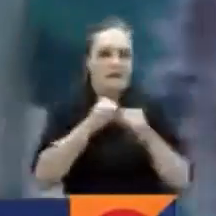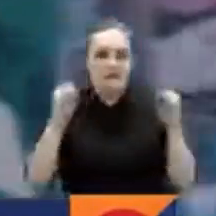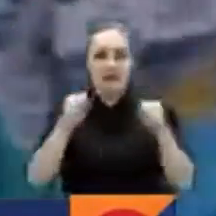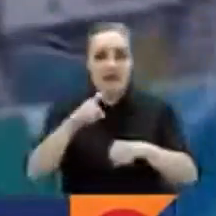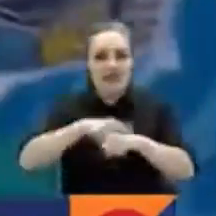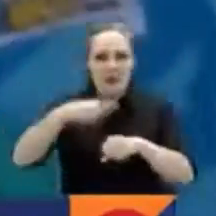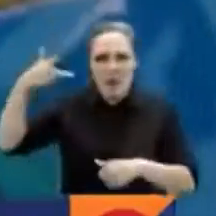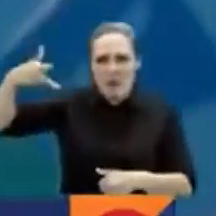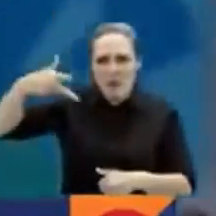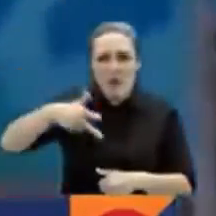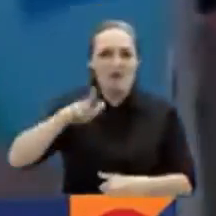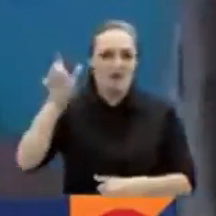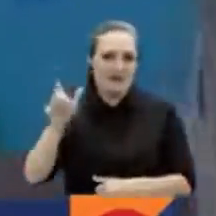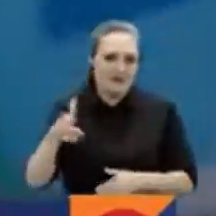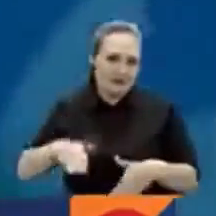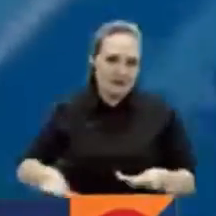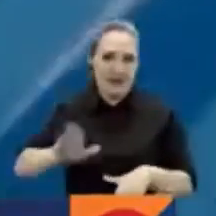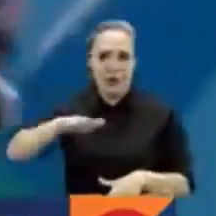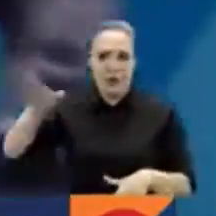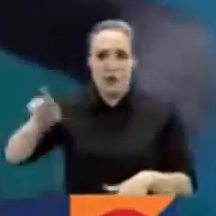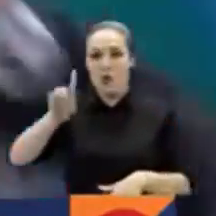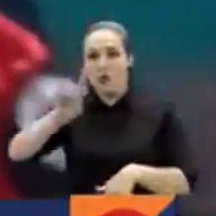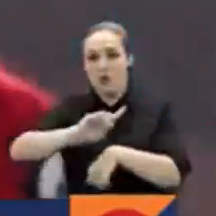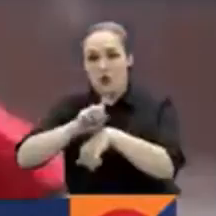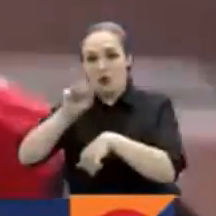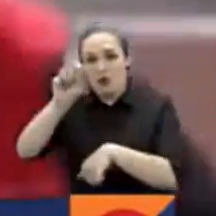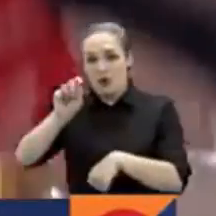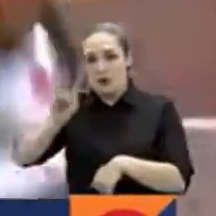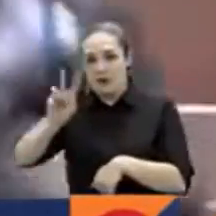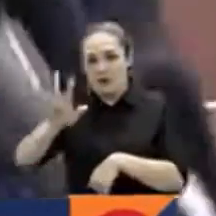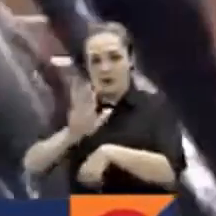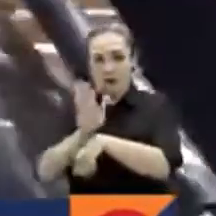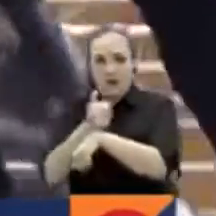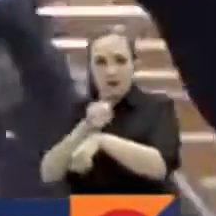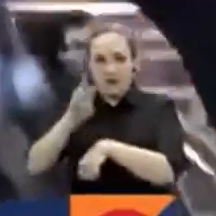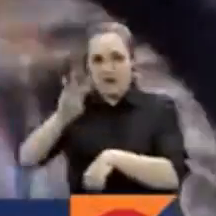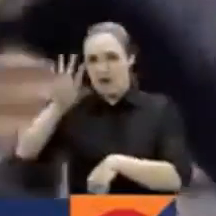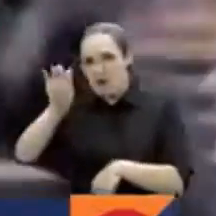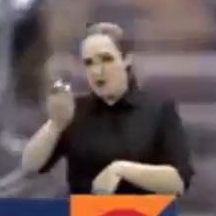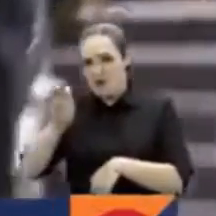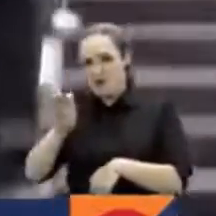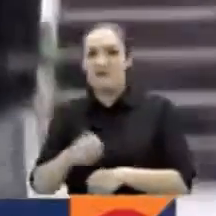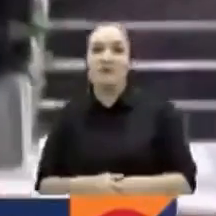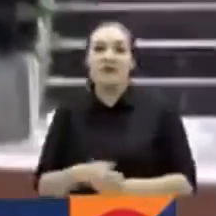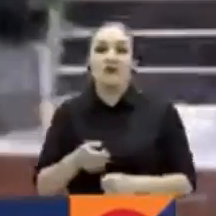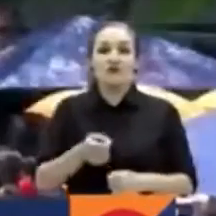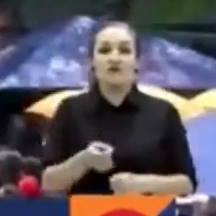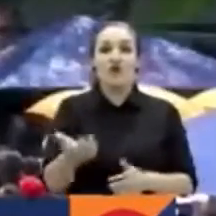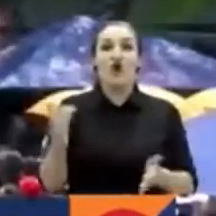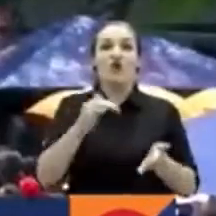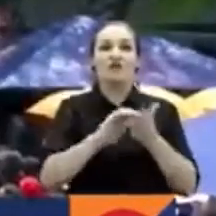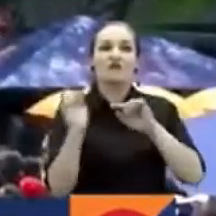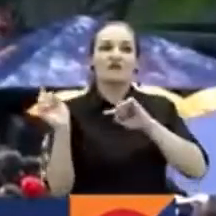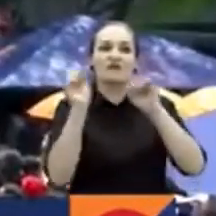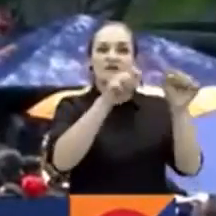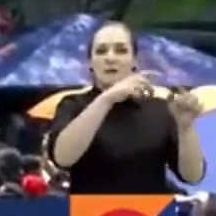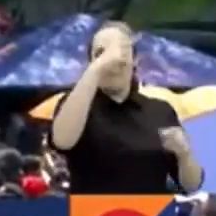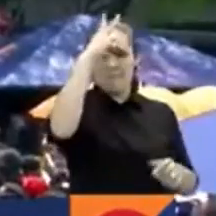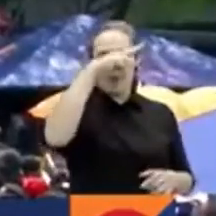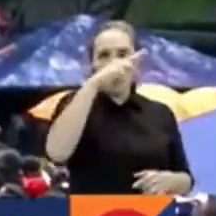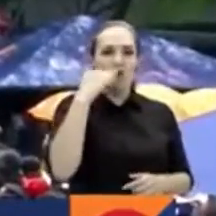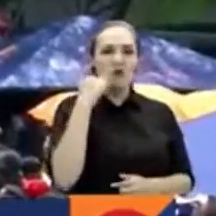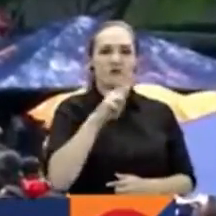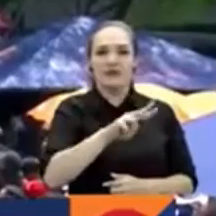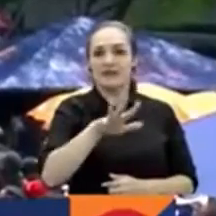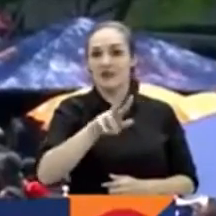el del antioqueño de 1 minuto 25 segundos y 39 milésimas. La próxima cita será en Guanajuato el 25 de